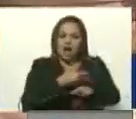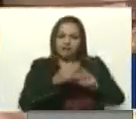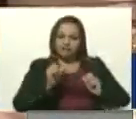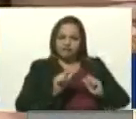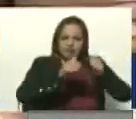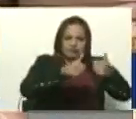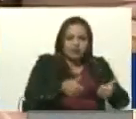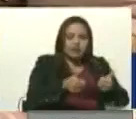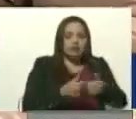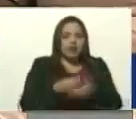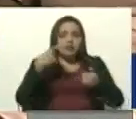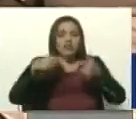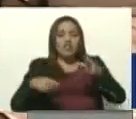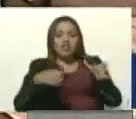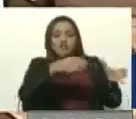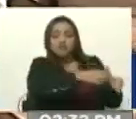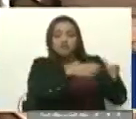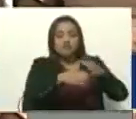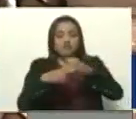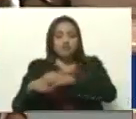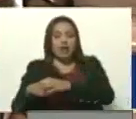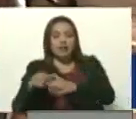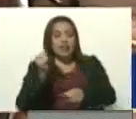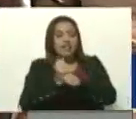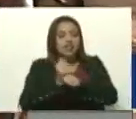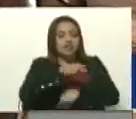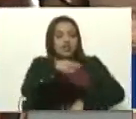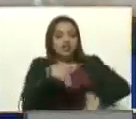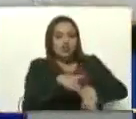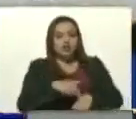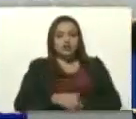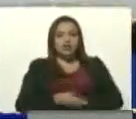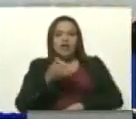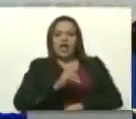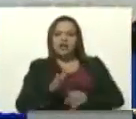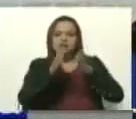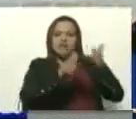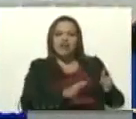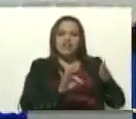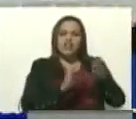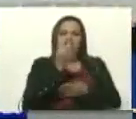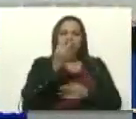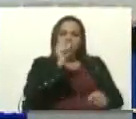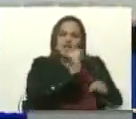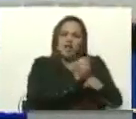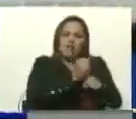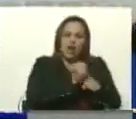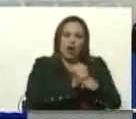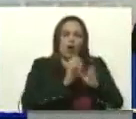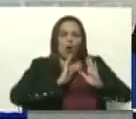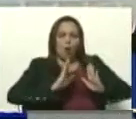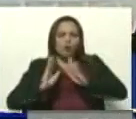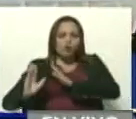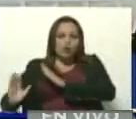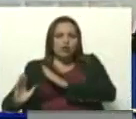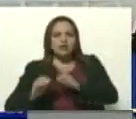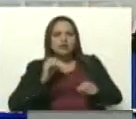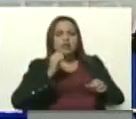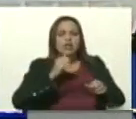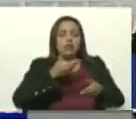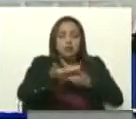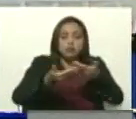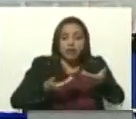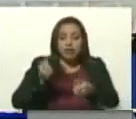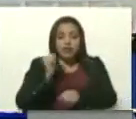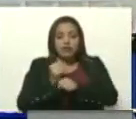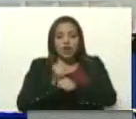instalado con distintos sectores de la vida nacional, entre los que figuran federaciones sindicales, organizaciones de empleadores y